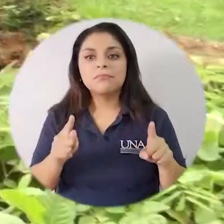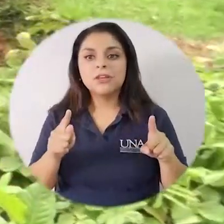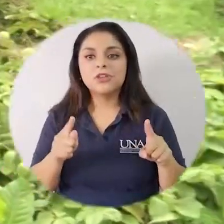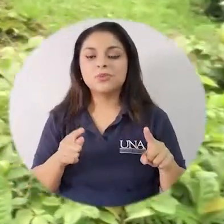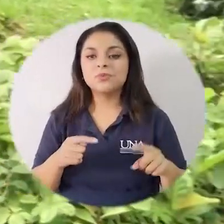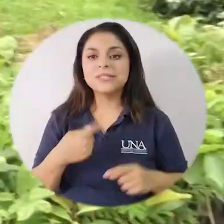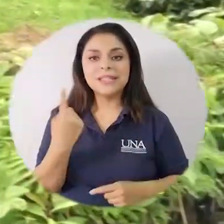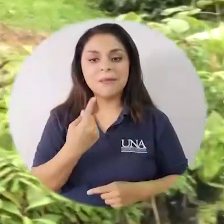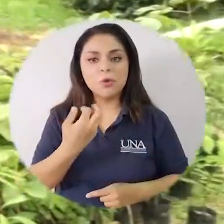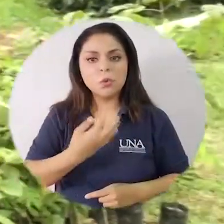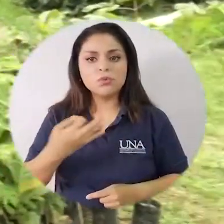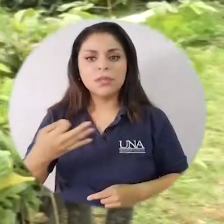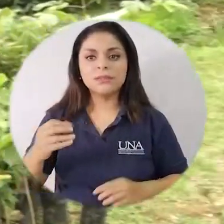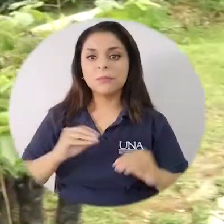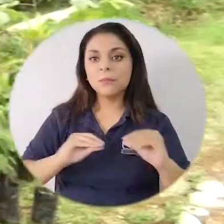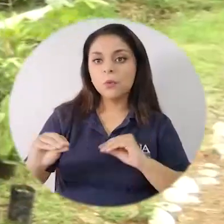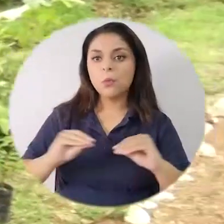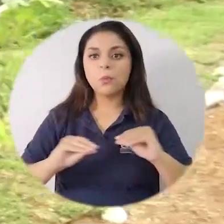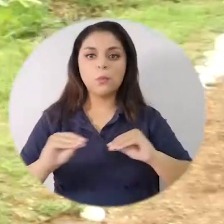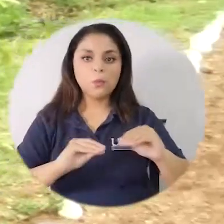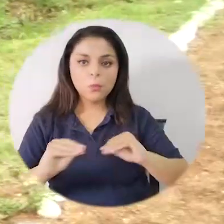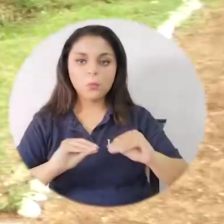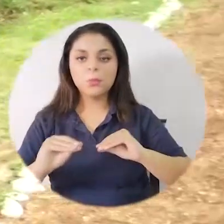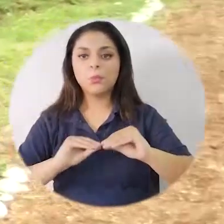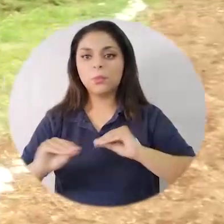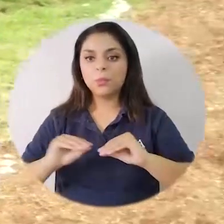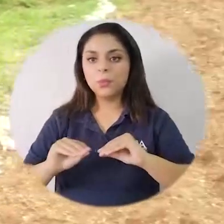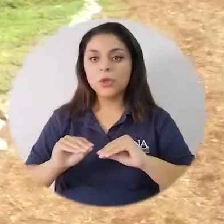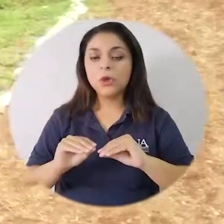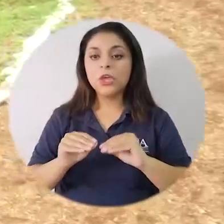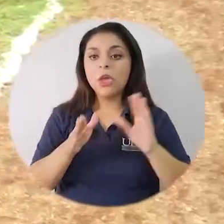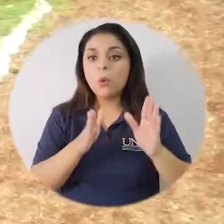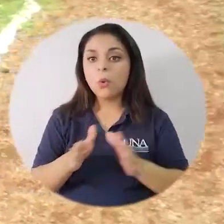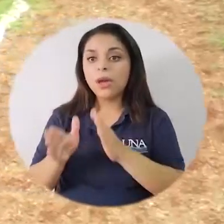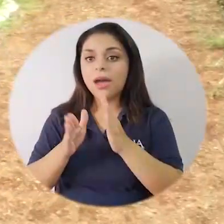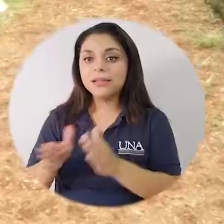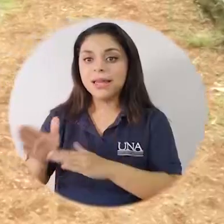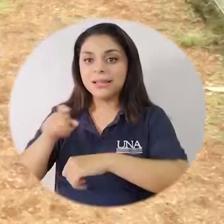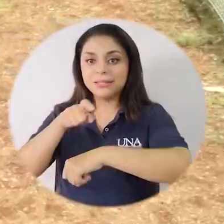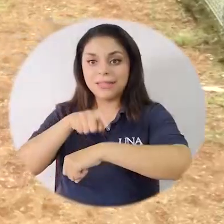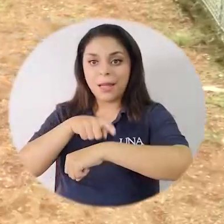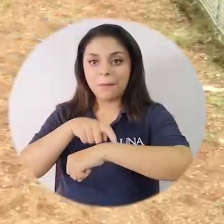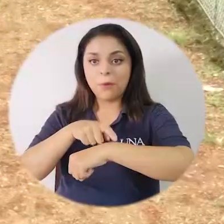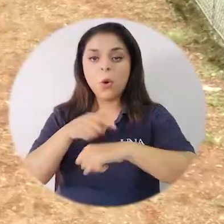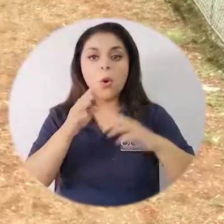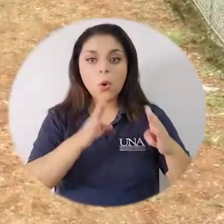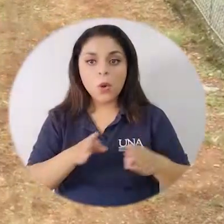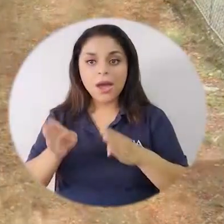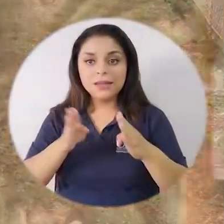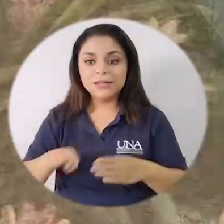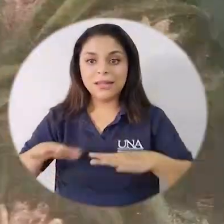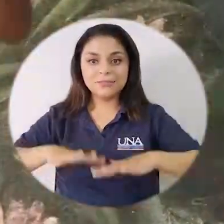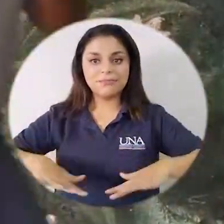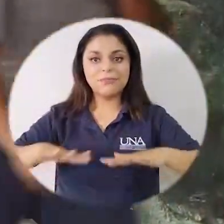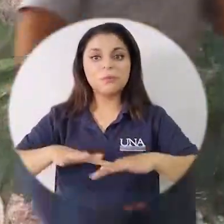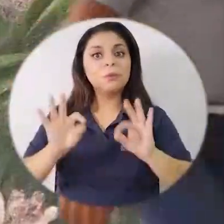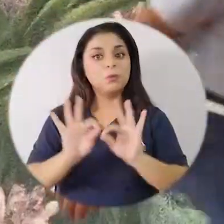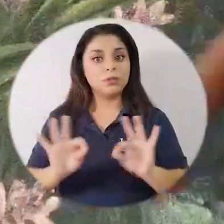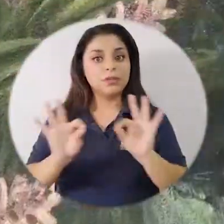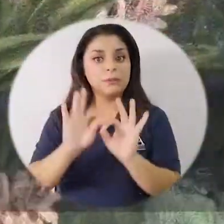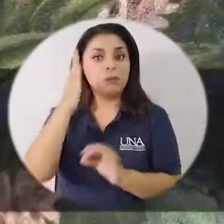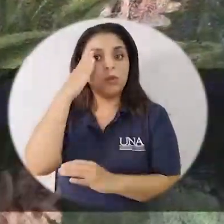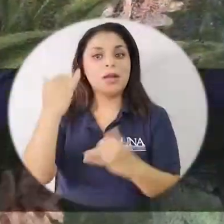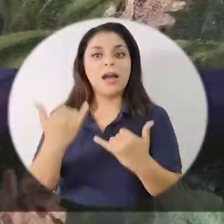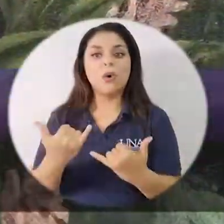ese constante movimiento y organizando el tiempo y el espacio, que es muy importante, porque ahorita en condiciones de